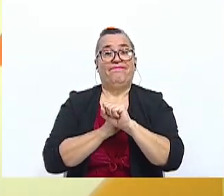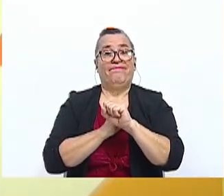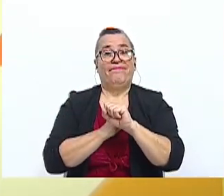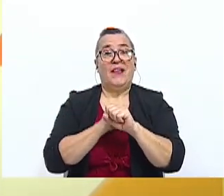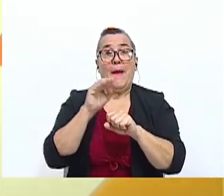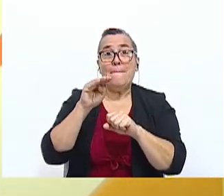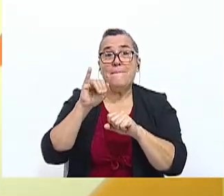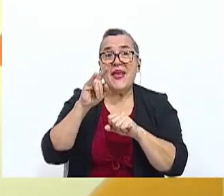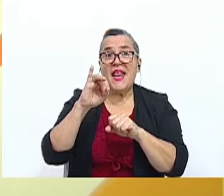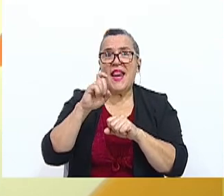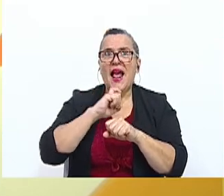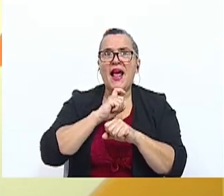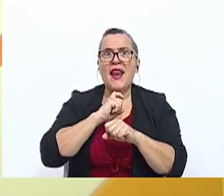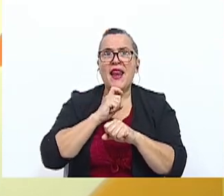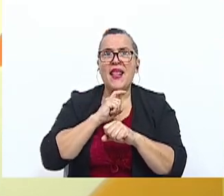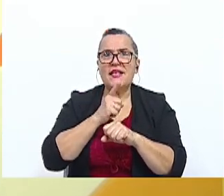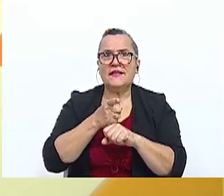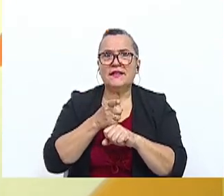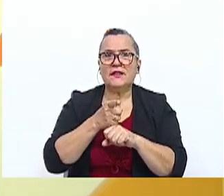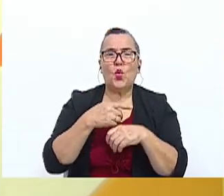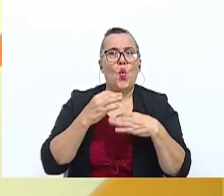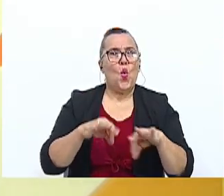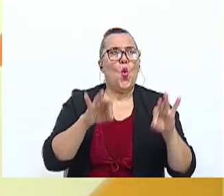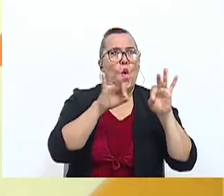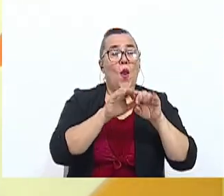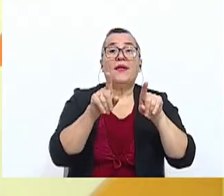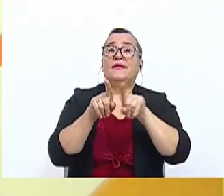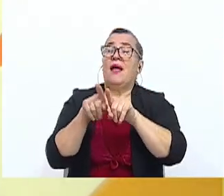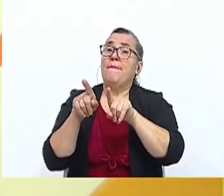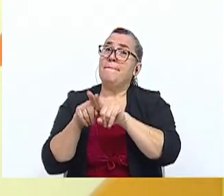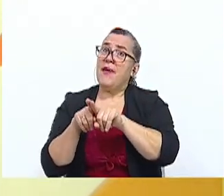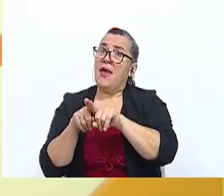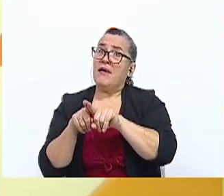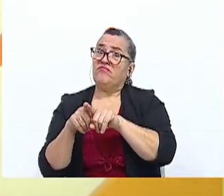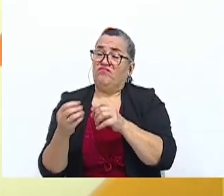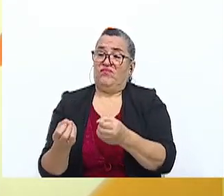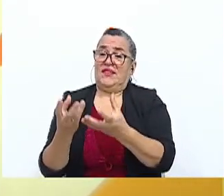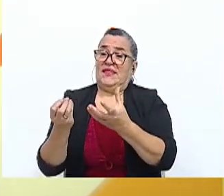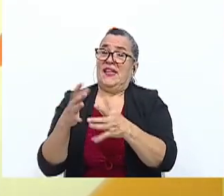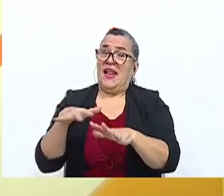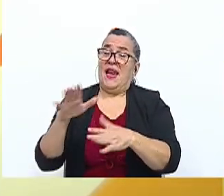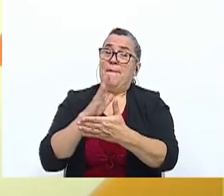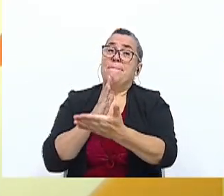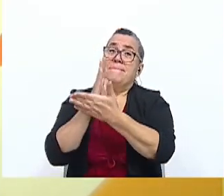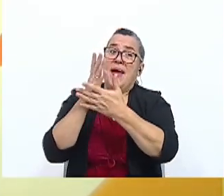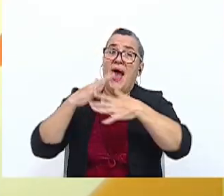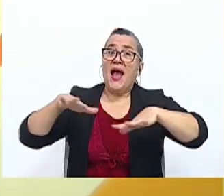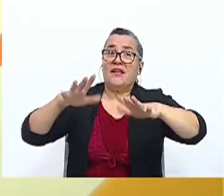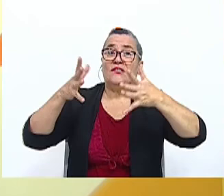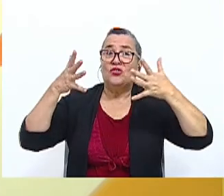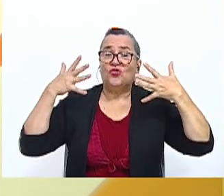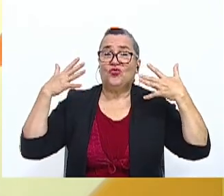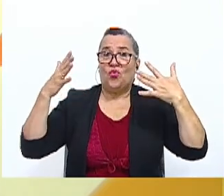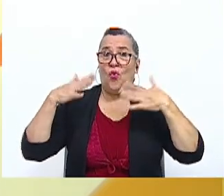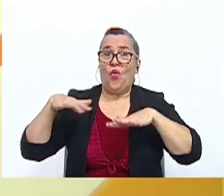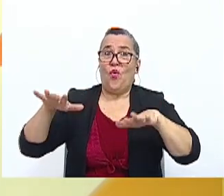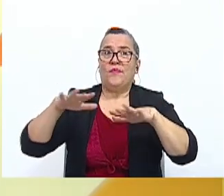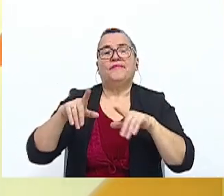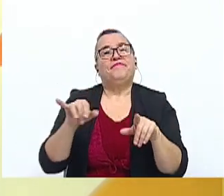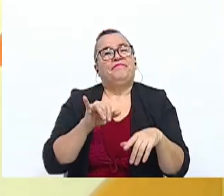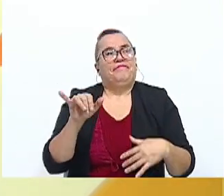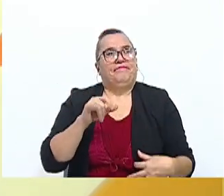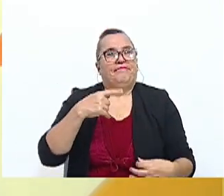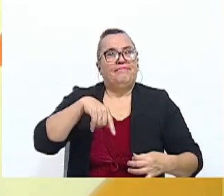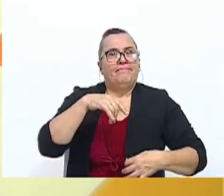minerales metálicos son muy importantes, pero también nos genera un impacto, ¿verdad? Así como cuando ya